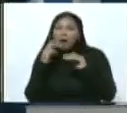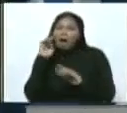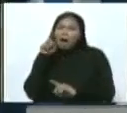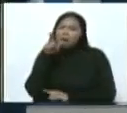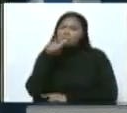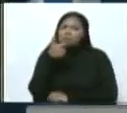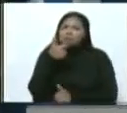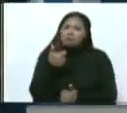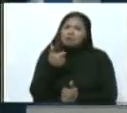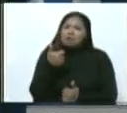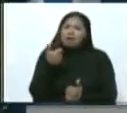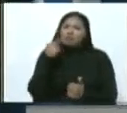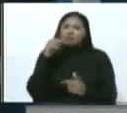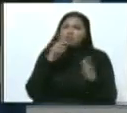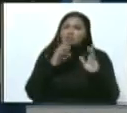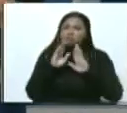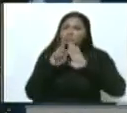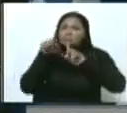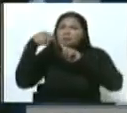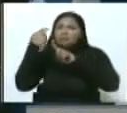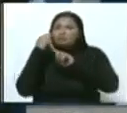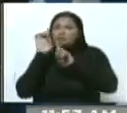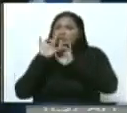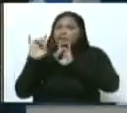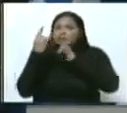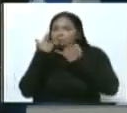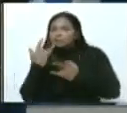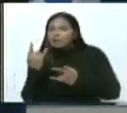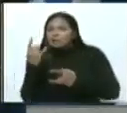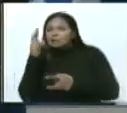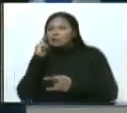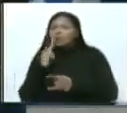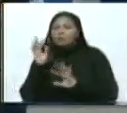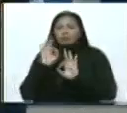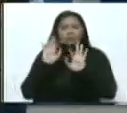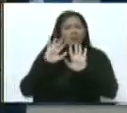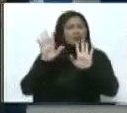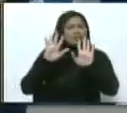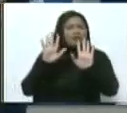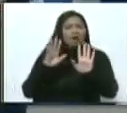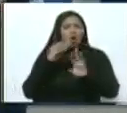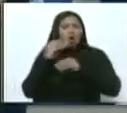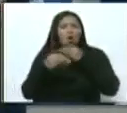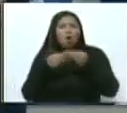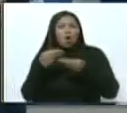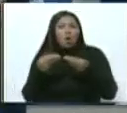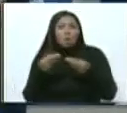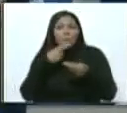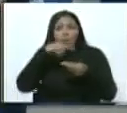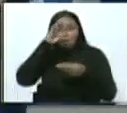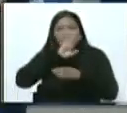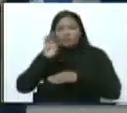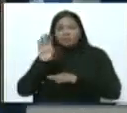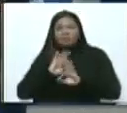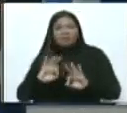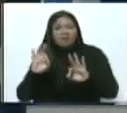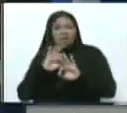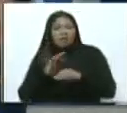qué chévere, mira, ve, yo quiero ser mañana, no como Simón Bolívar, no como los padres de la patria, no